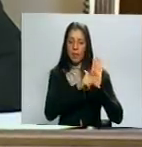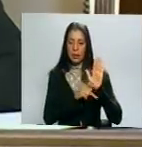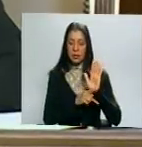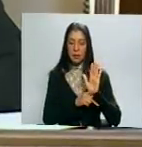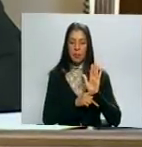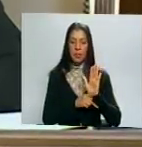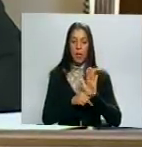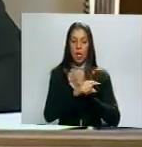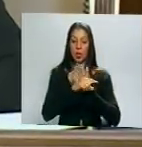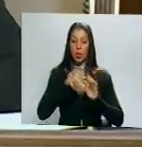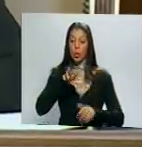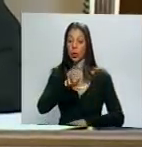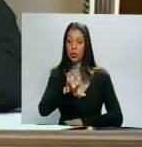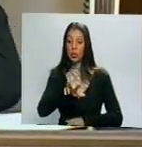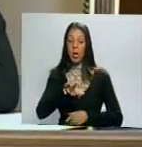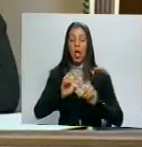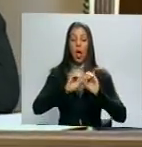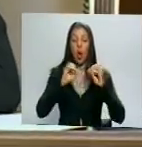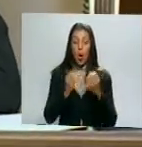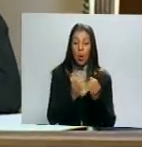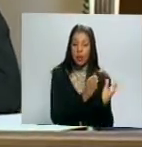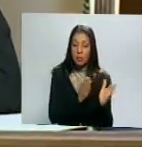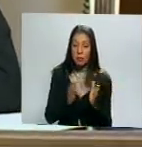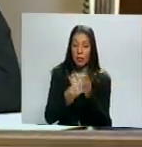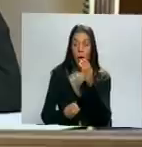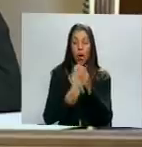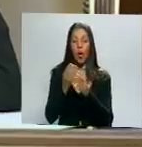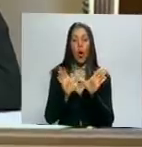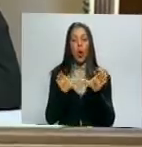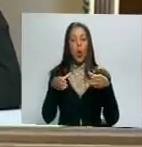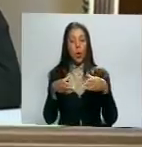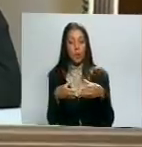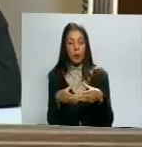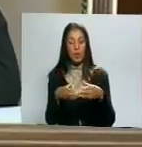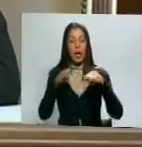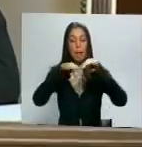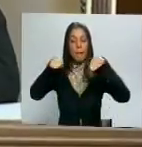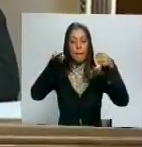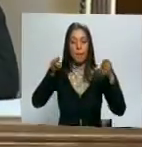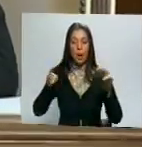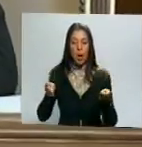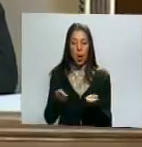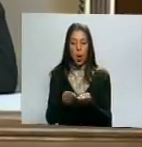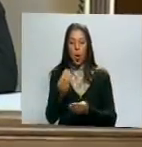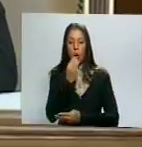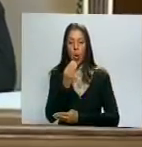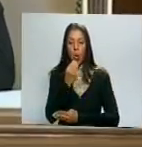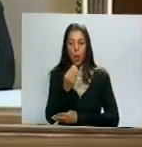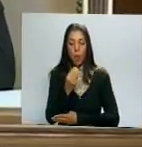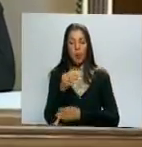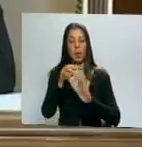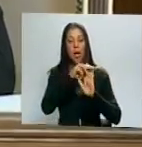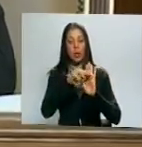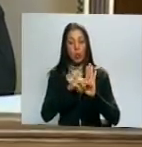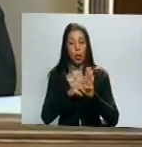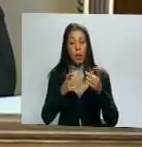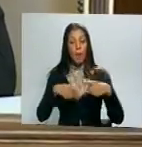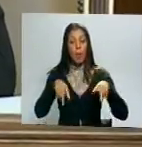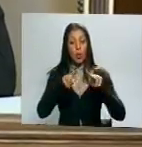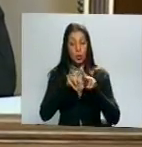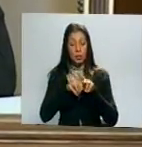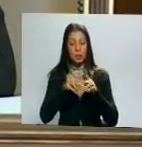La constitución, organización y funcionamiento del Comité Local de Abastecimiento y Producción se regirá por los siguientes valores y